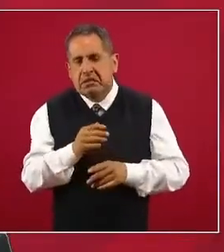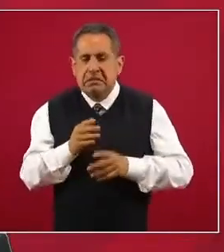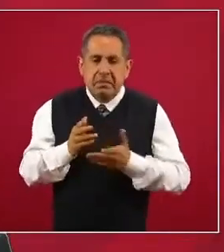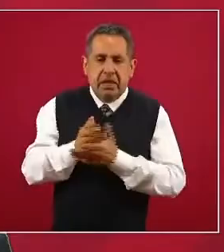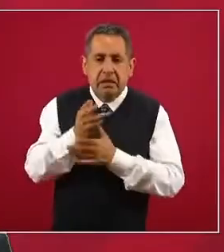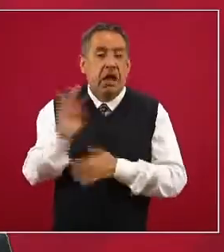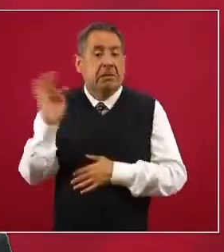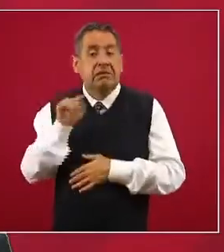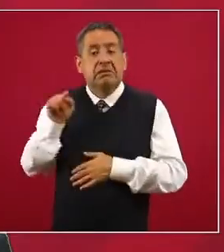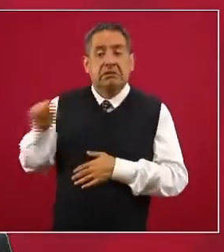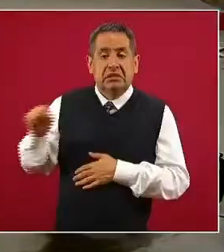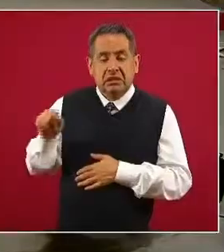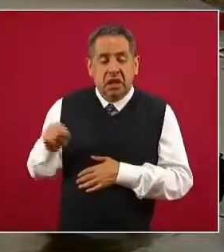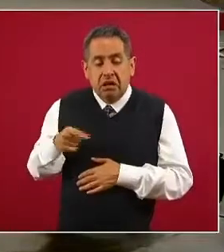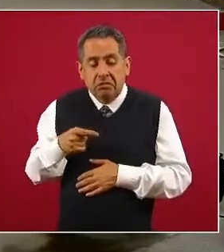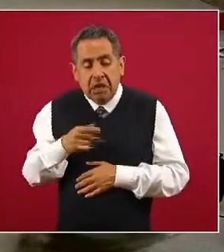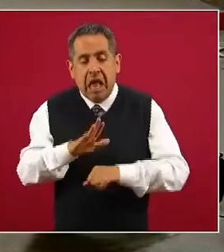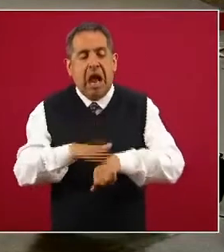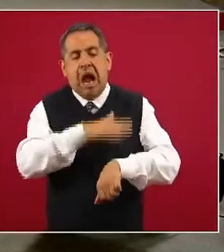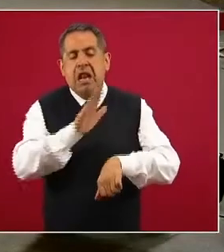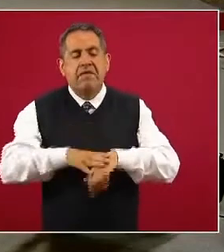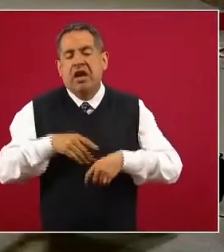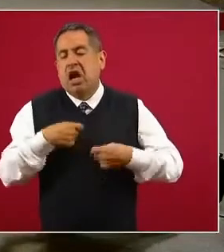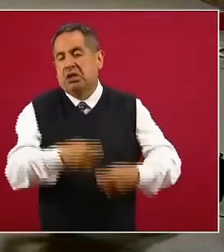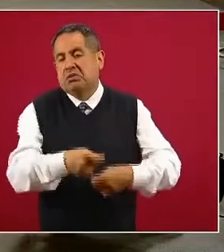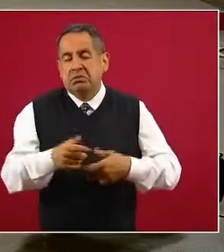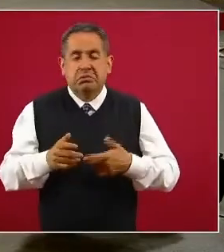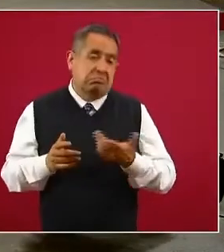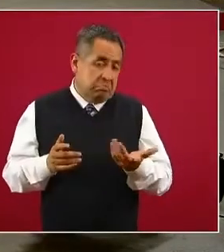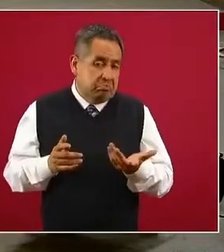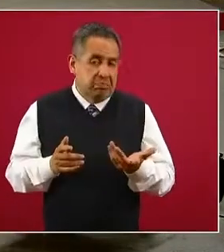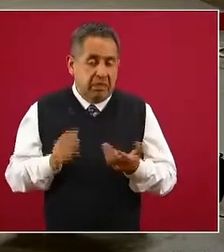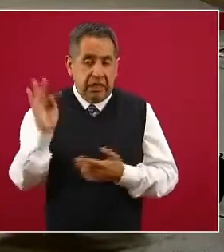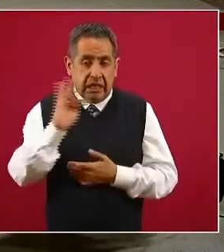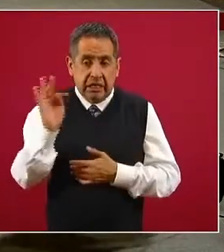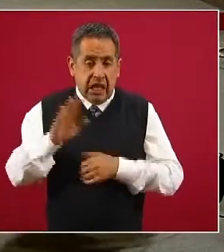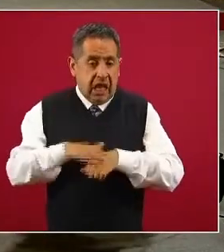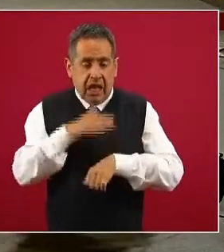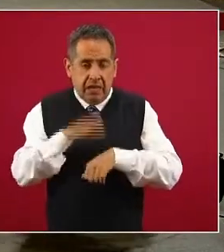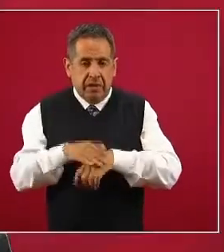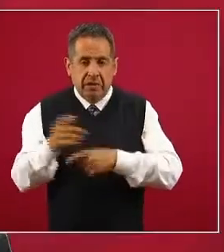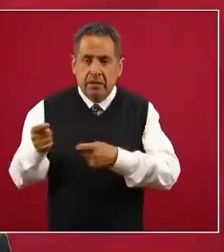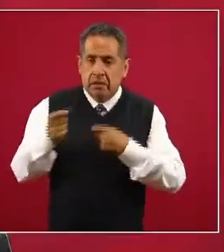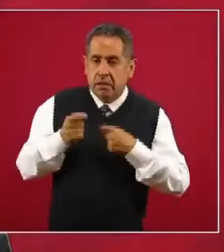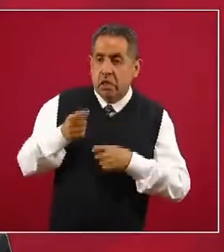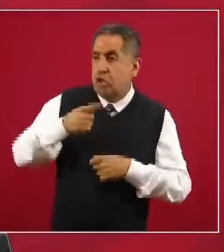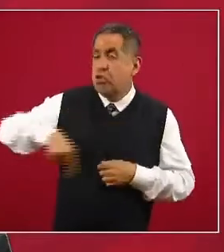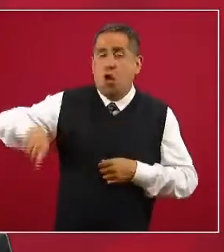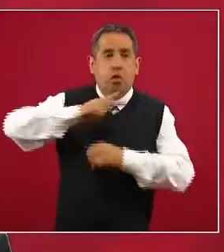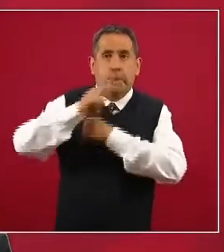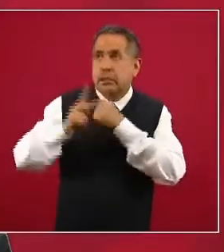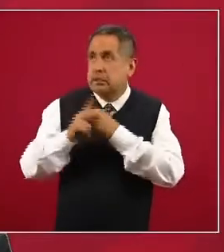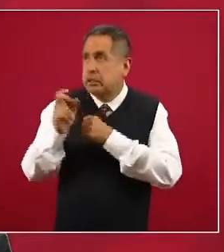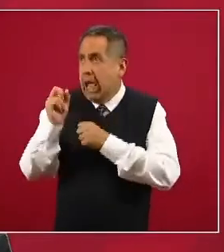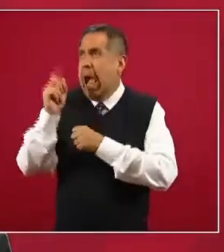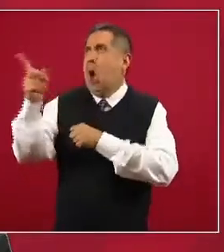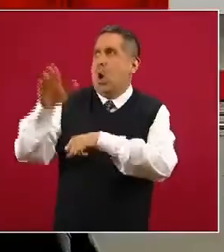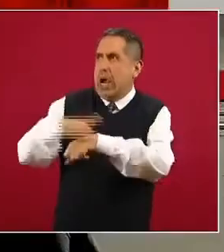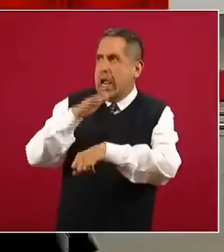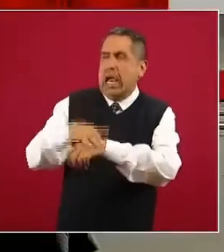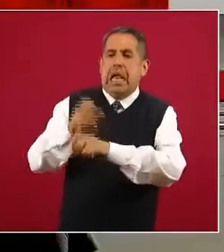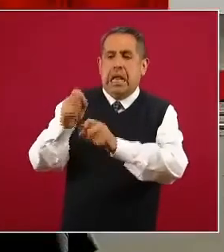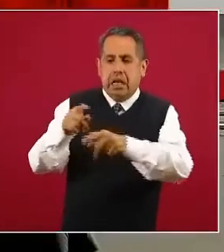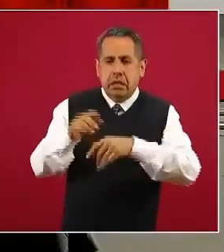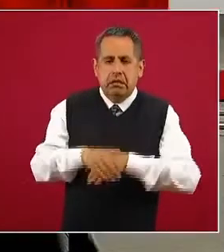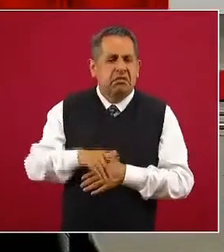puede establecer una calificación que, por equivalencia, la adopten los países. Es importante, ya lo